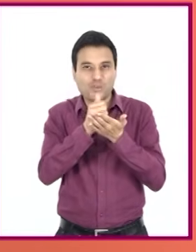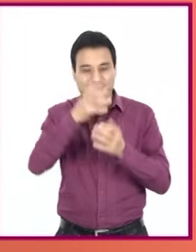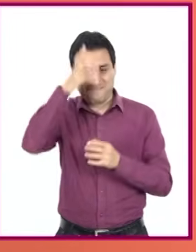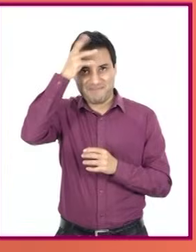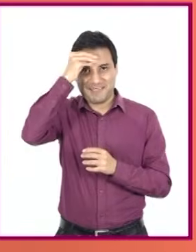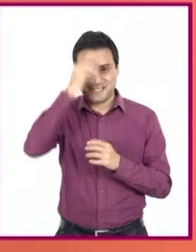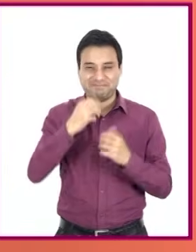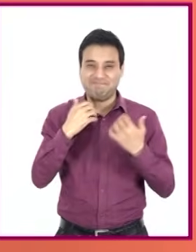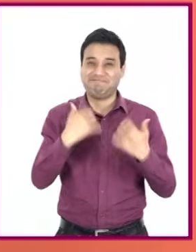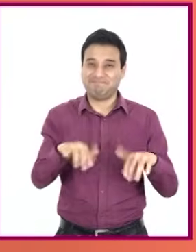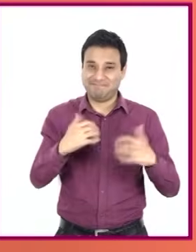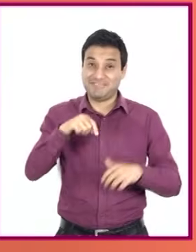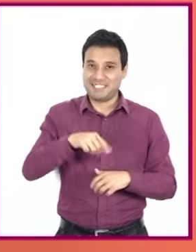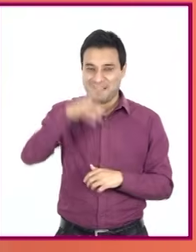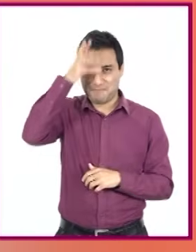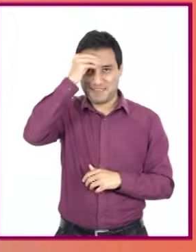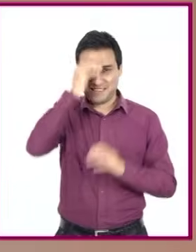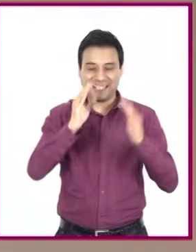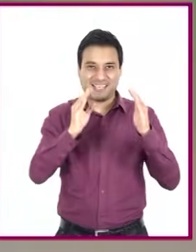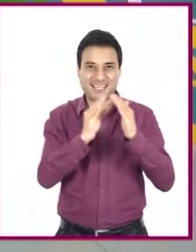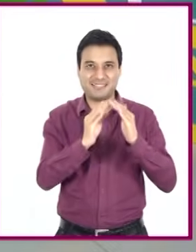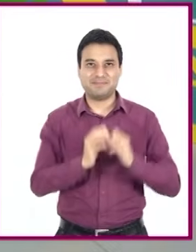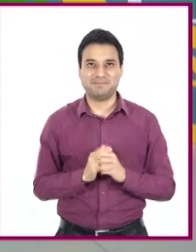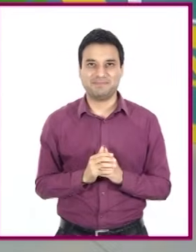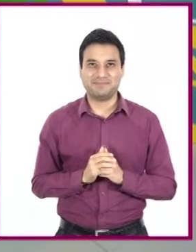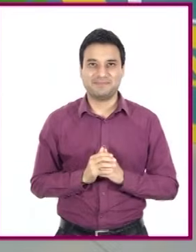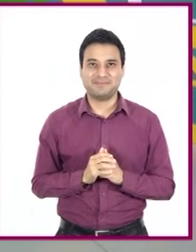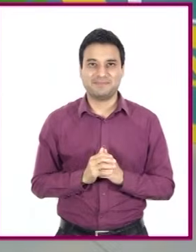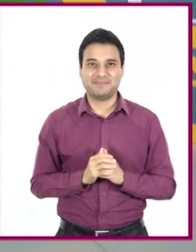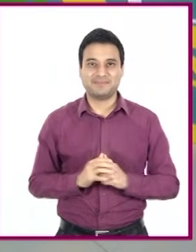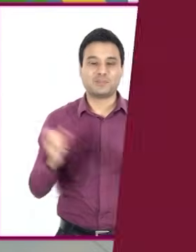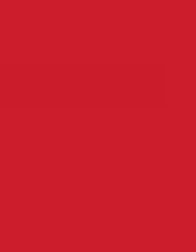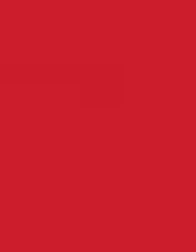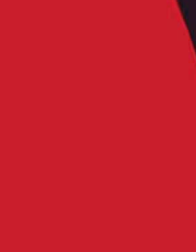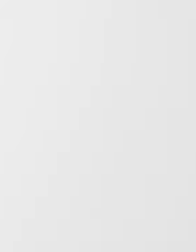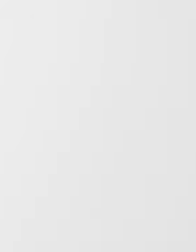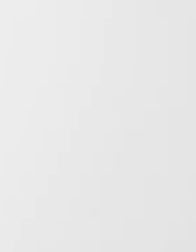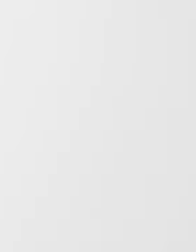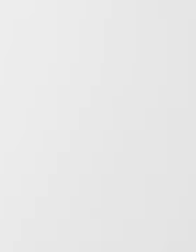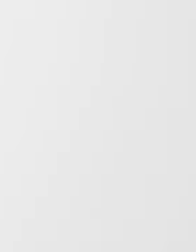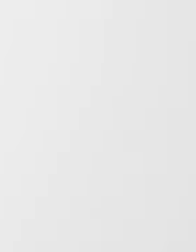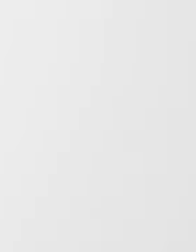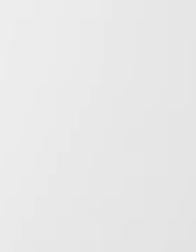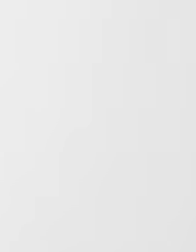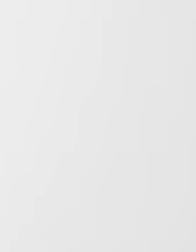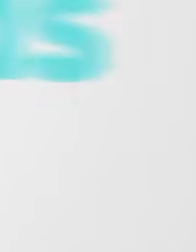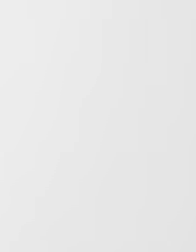en esta estrategia llamada Aprende en Casa. ¡Hasta la próxima!